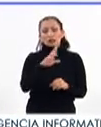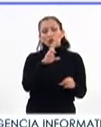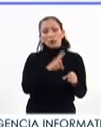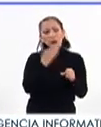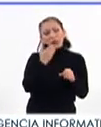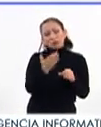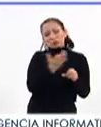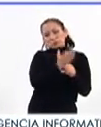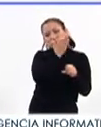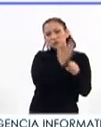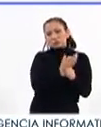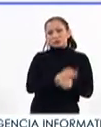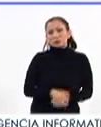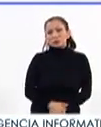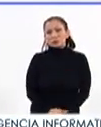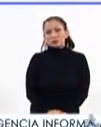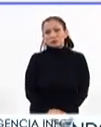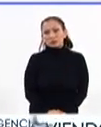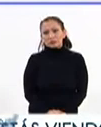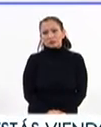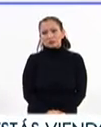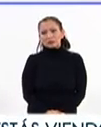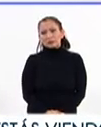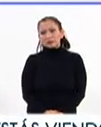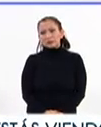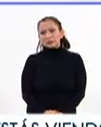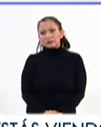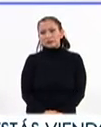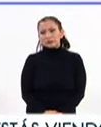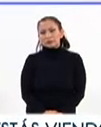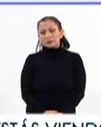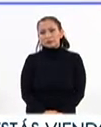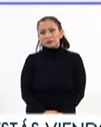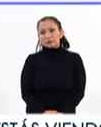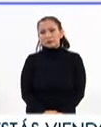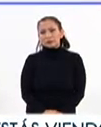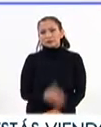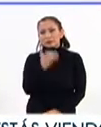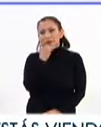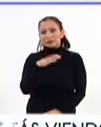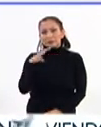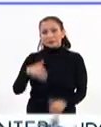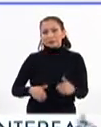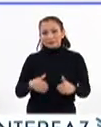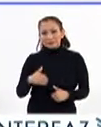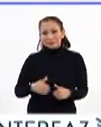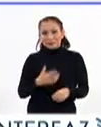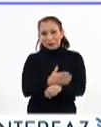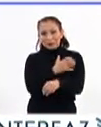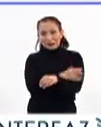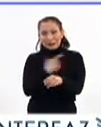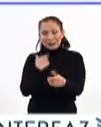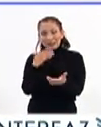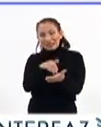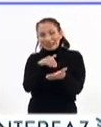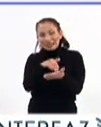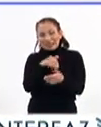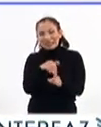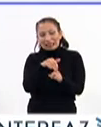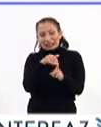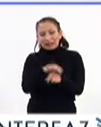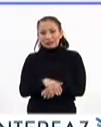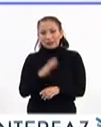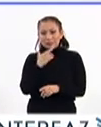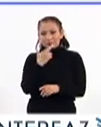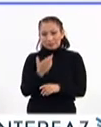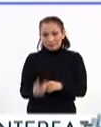normales. ¿Sí me estás escuchando, Fernando? Sí, perdón, estaban aquí una persona. Sí, unos colegas estaban ahí agregando. Bueno, sí,